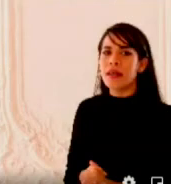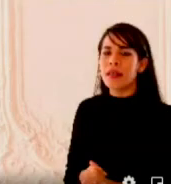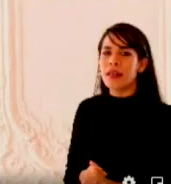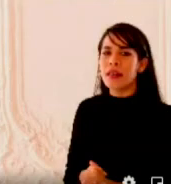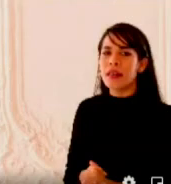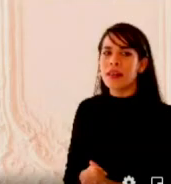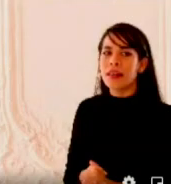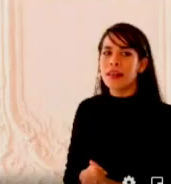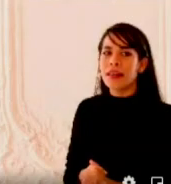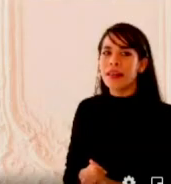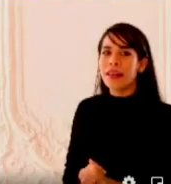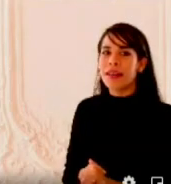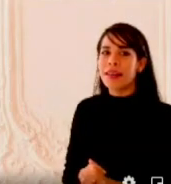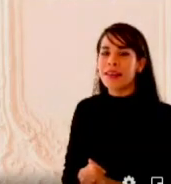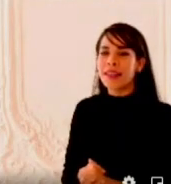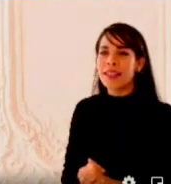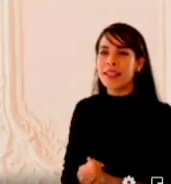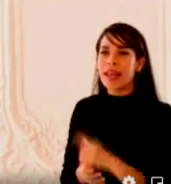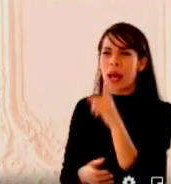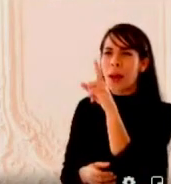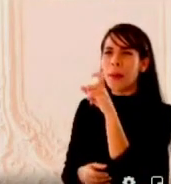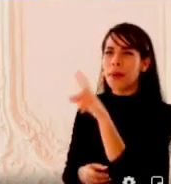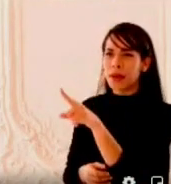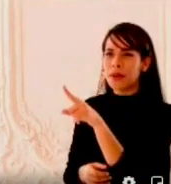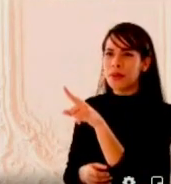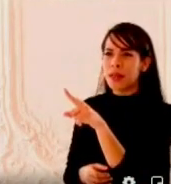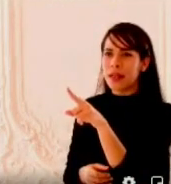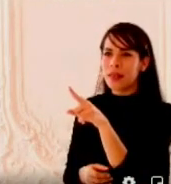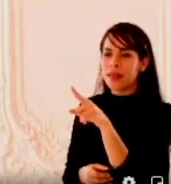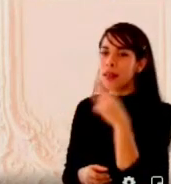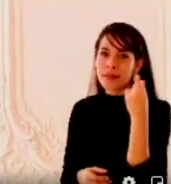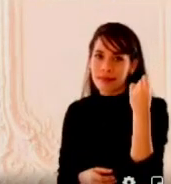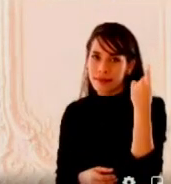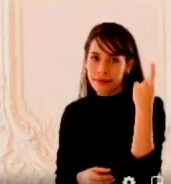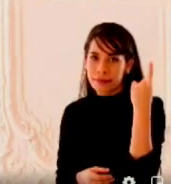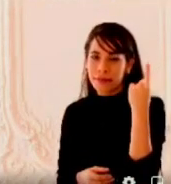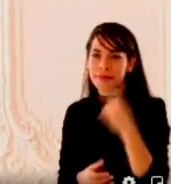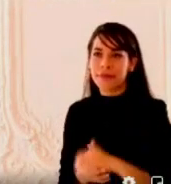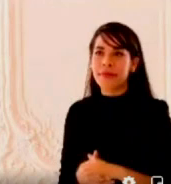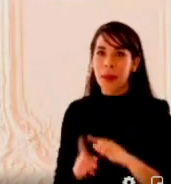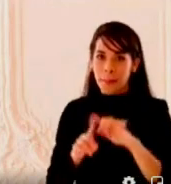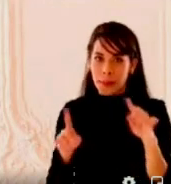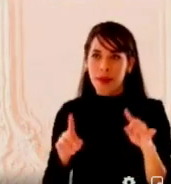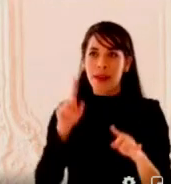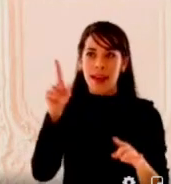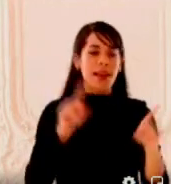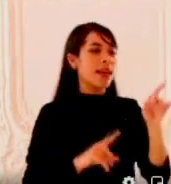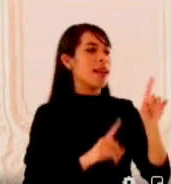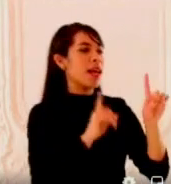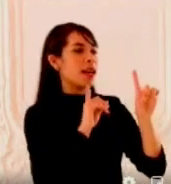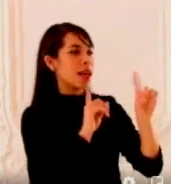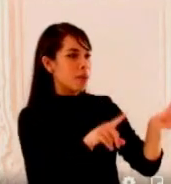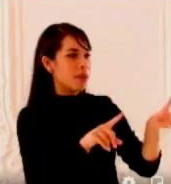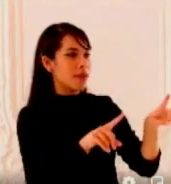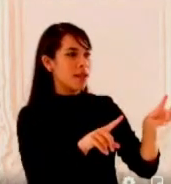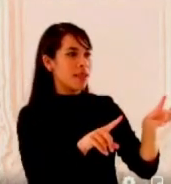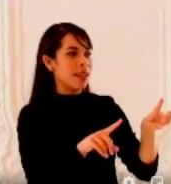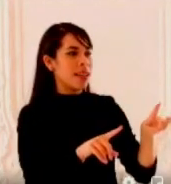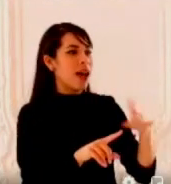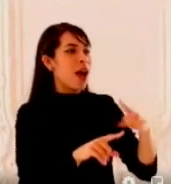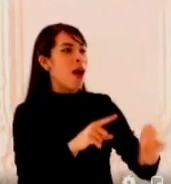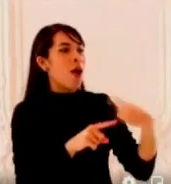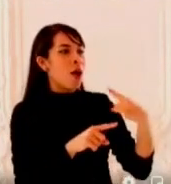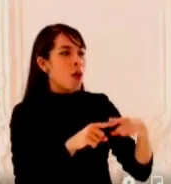claro, pero creo que me... Y mi posición es clara como la expresé anteriormente, o sea, cuando yo favorezco una P3 es porque